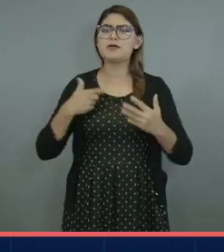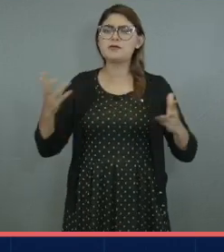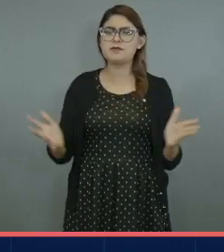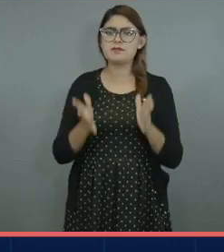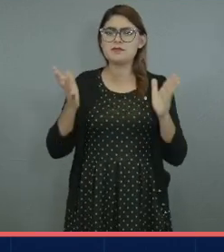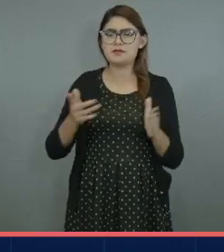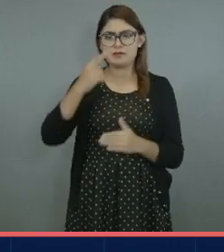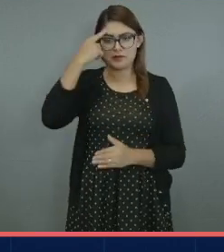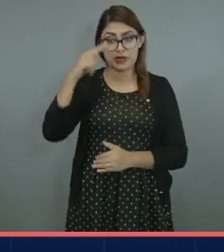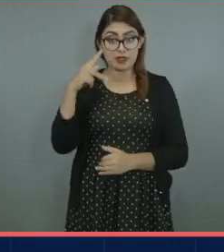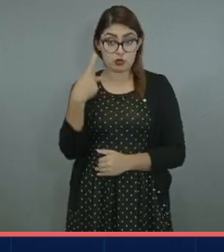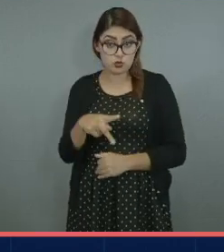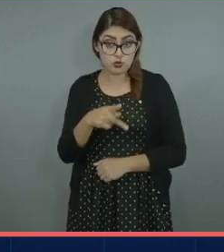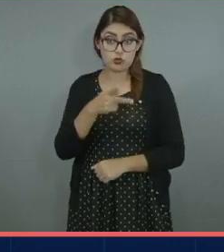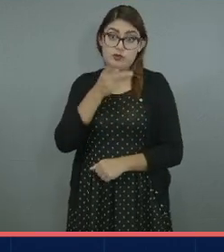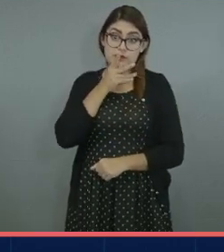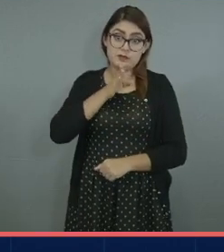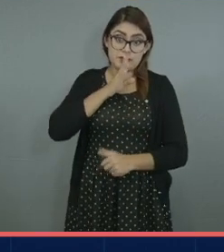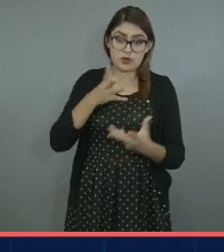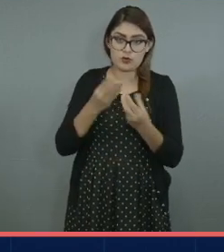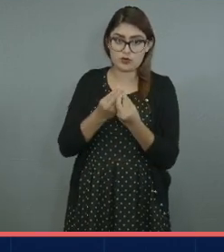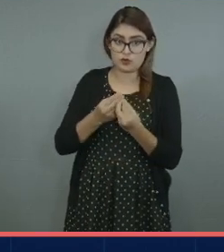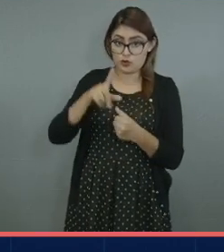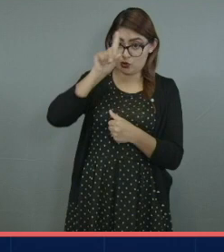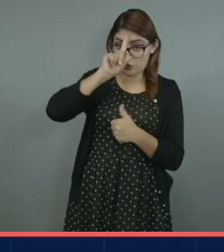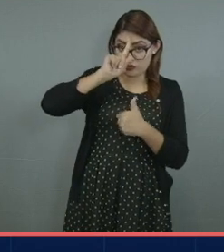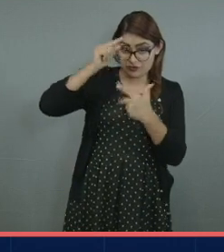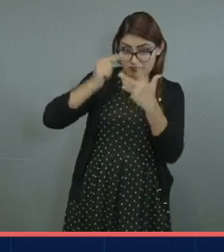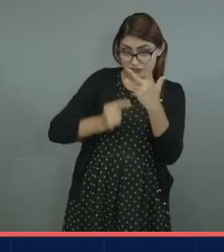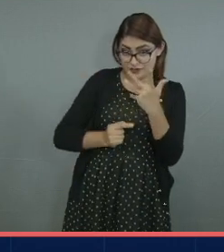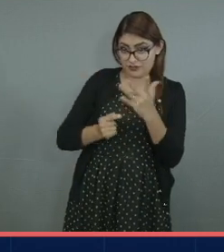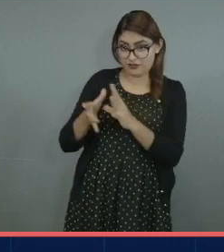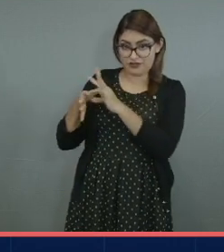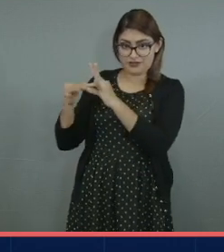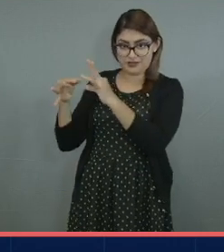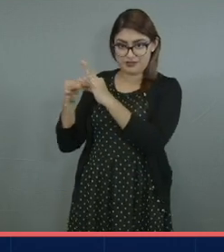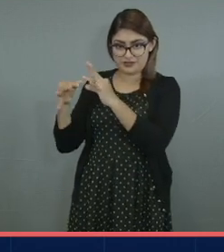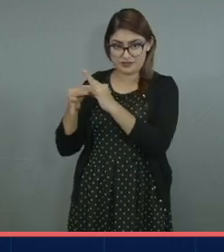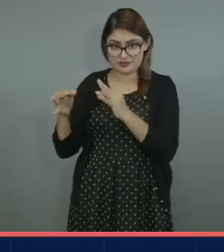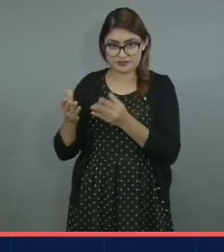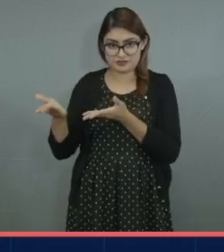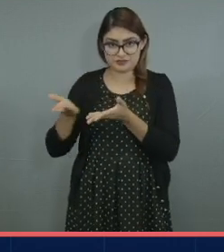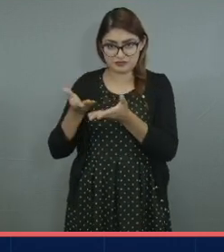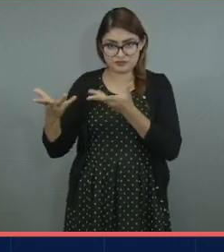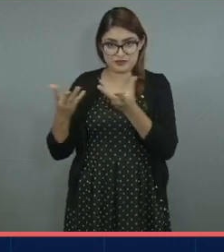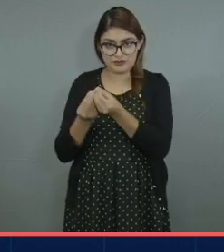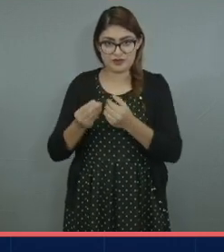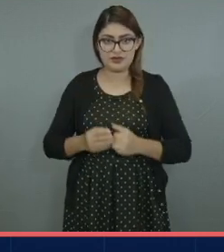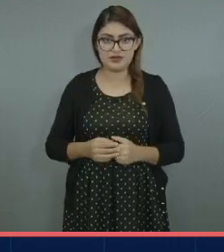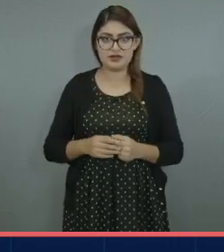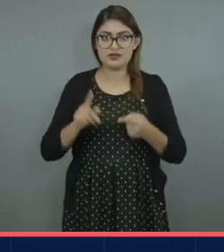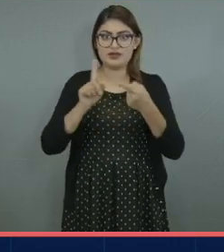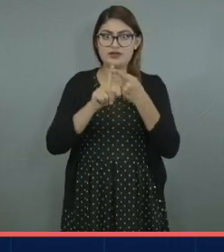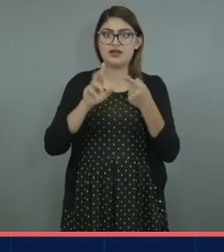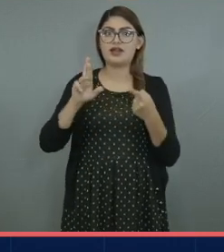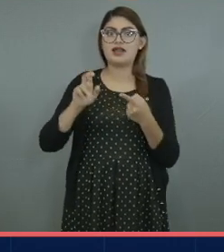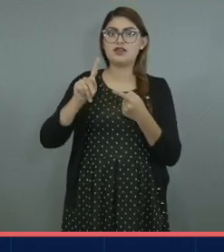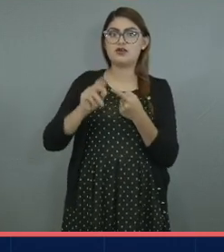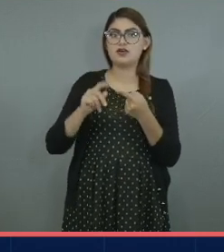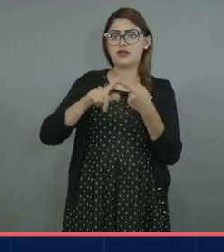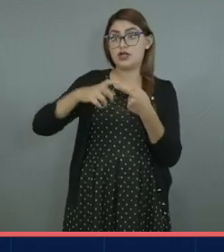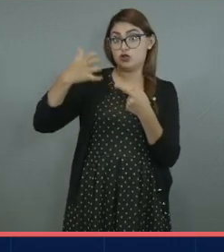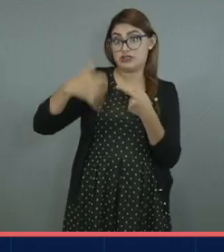papis estas técnicas de ahorro que vamos a descubrir a continuación. Fíjense bien, tenemos el reto de los 10 pesos.